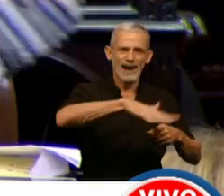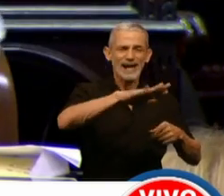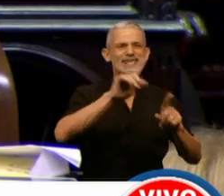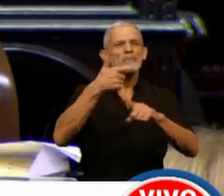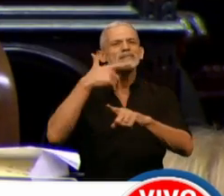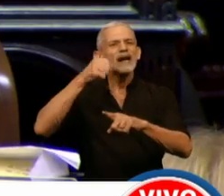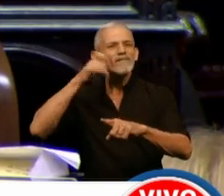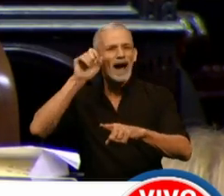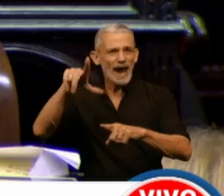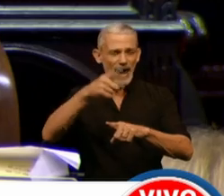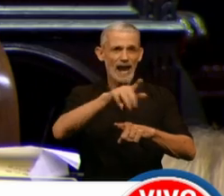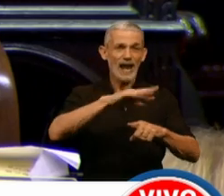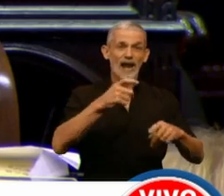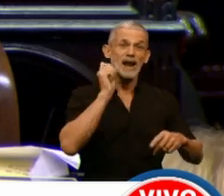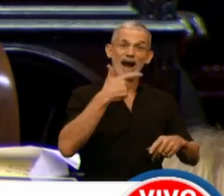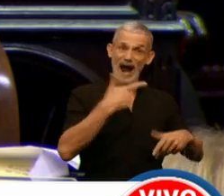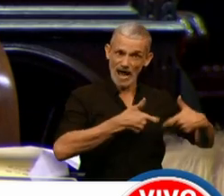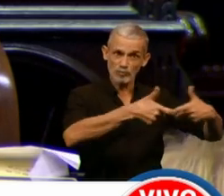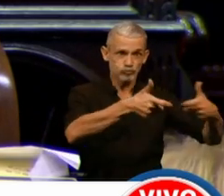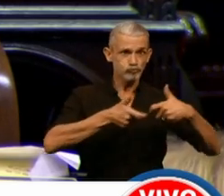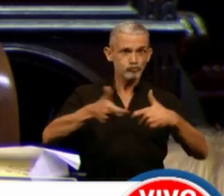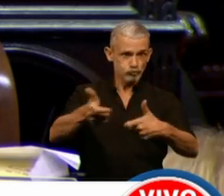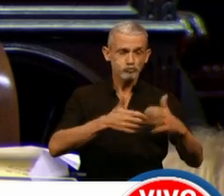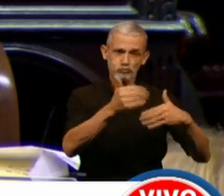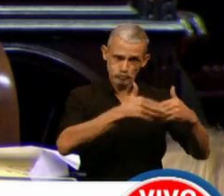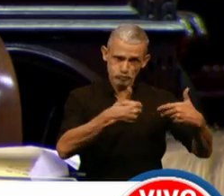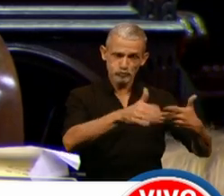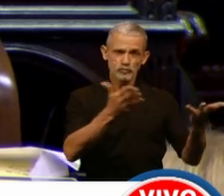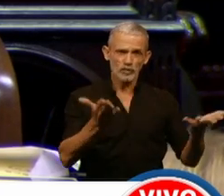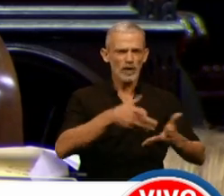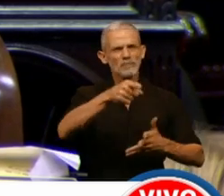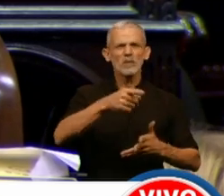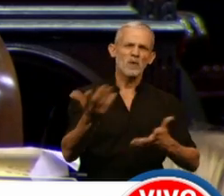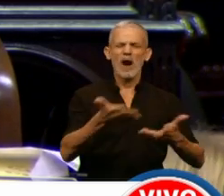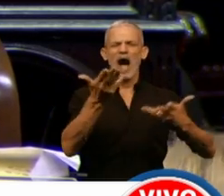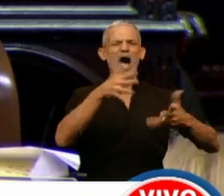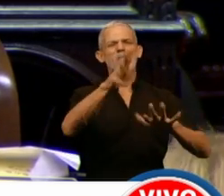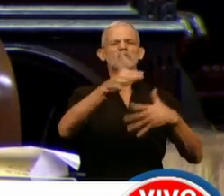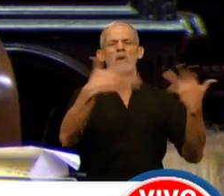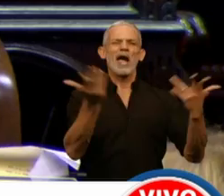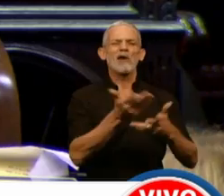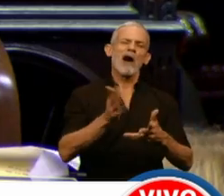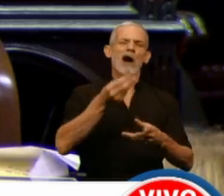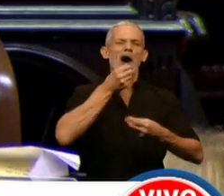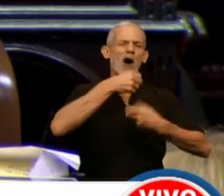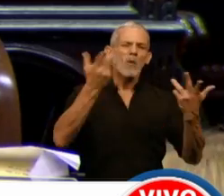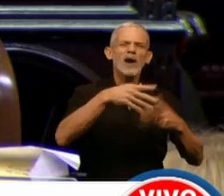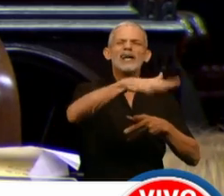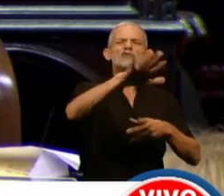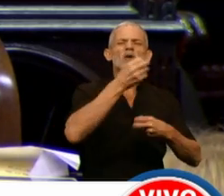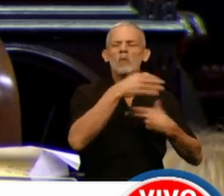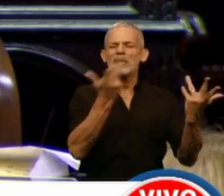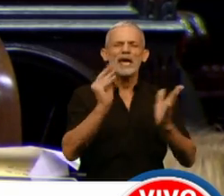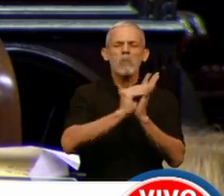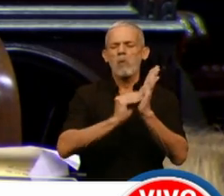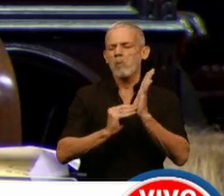rafael y quiero aclarar una cosa porque también escuché decir que esto se tomaba tontas ya locas que se había incorporado cualquier zona y que